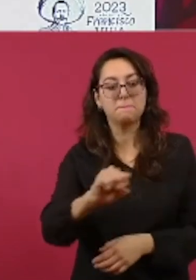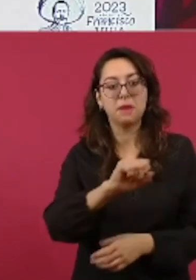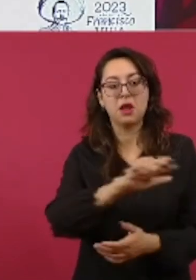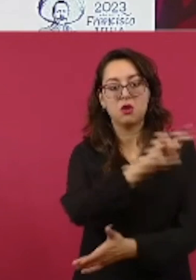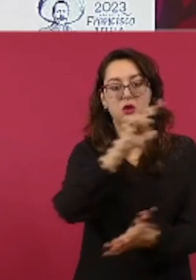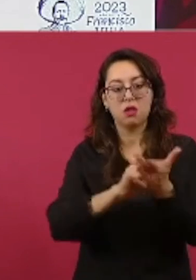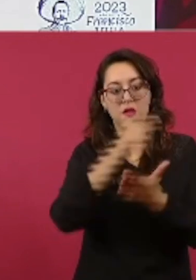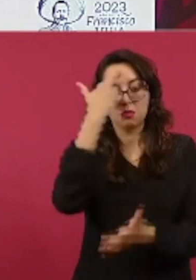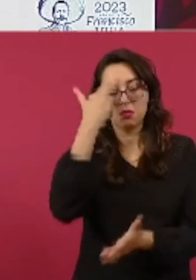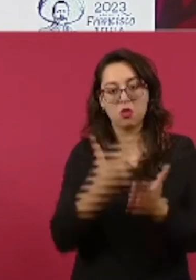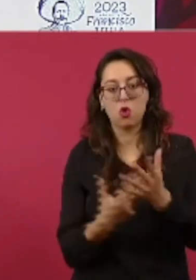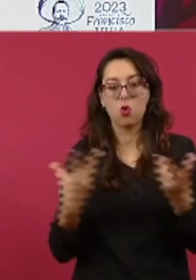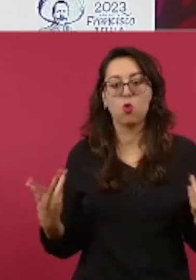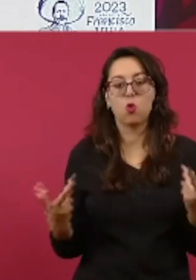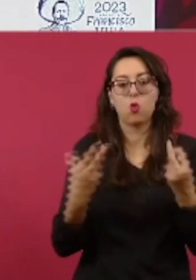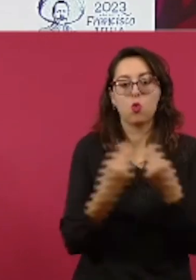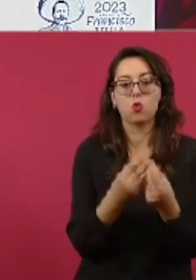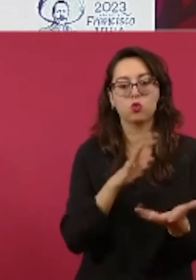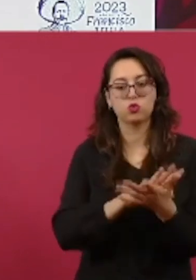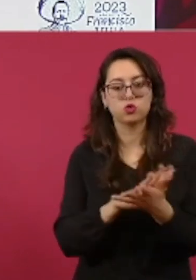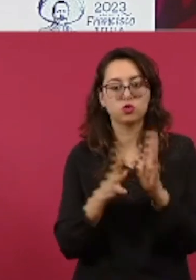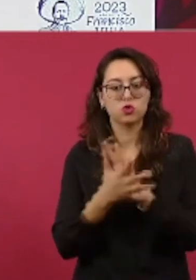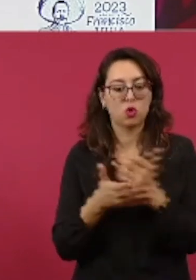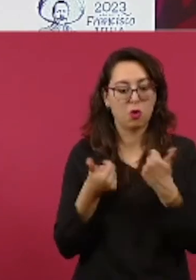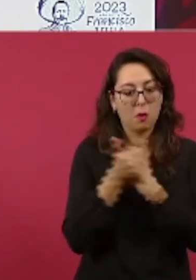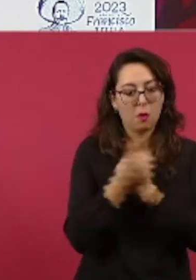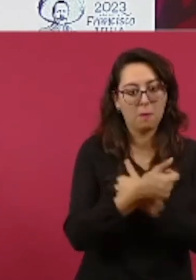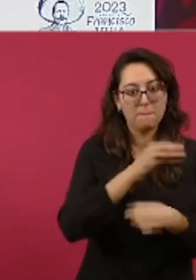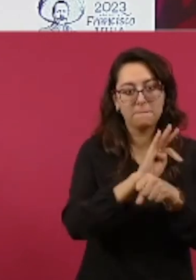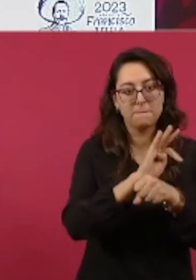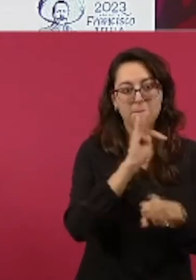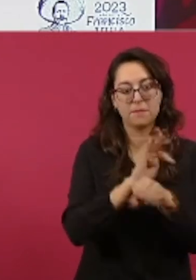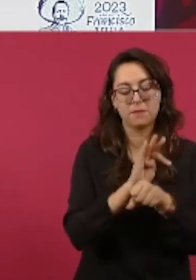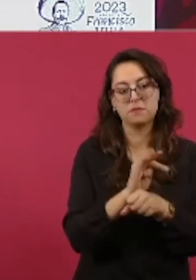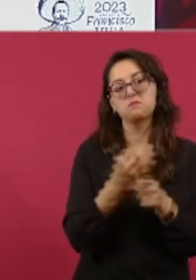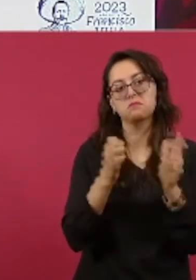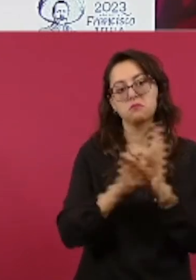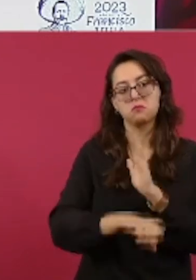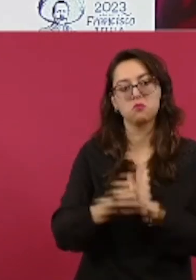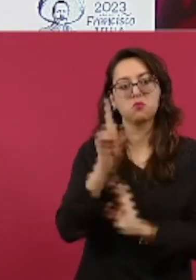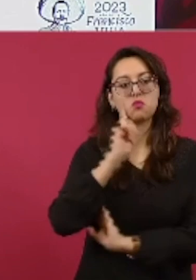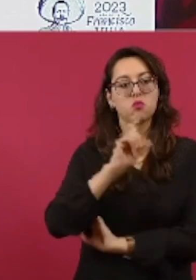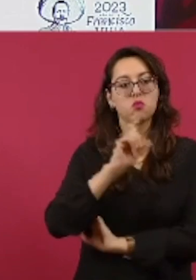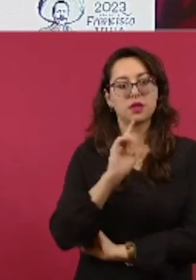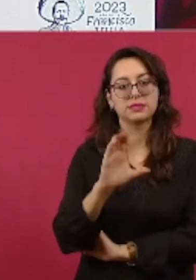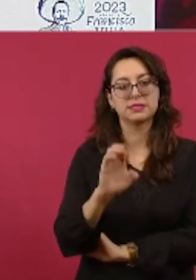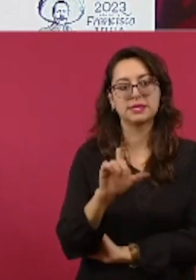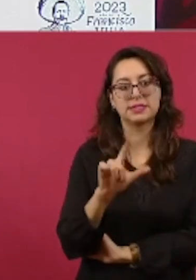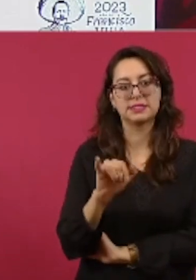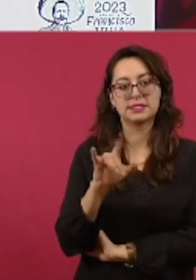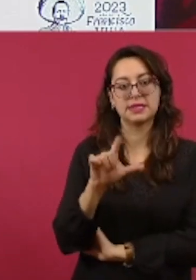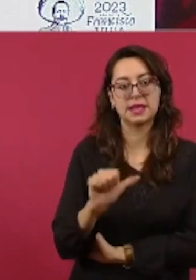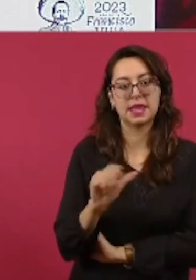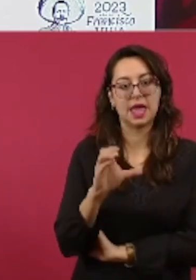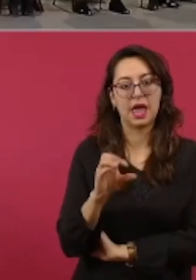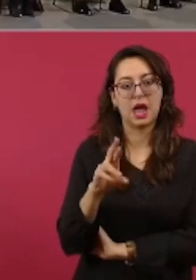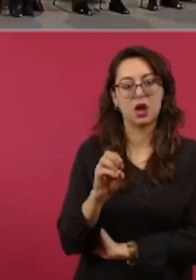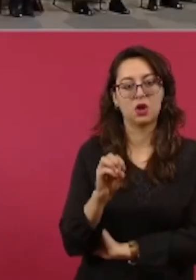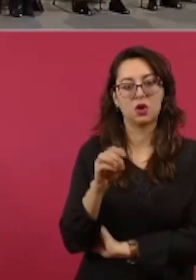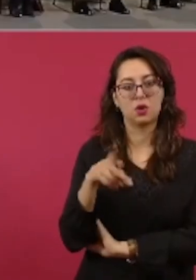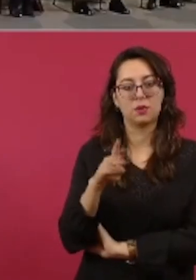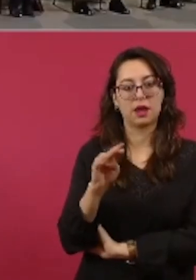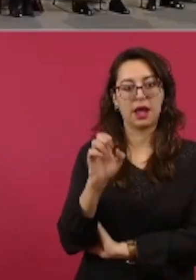Ella es encargada del despacho del juzgado de primera instancia penal del Distrito Judicial de Hidalgo con sede en Iguala Guerrero.